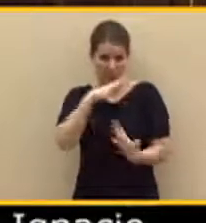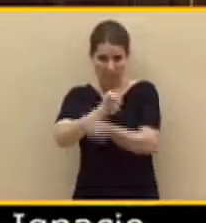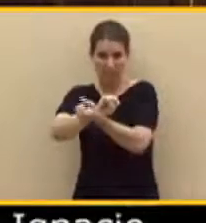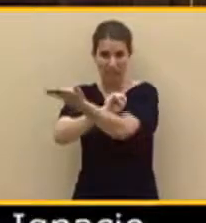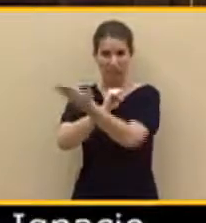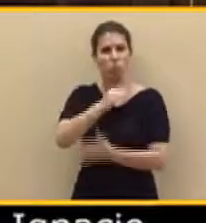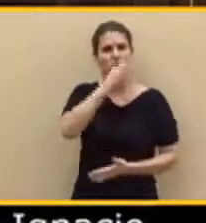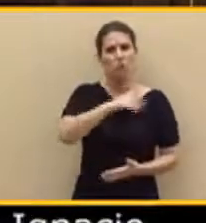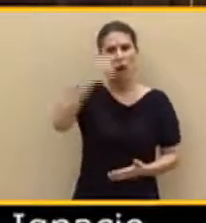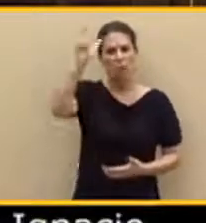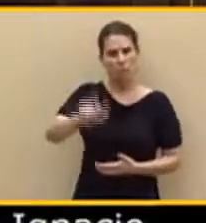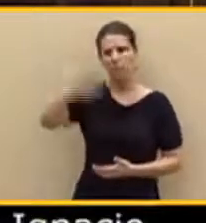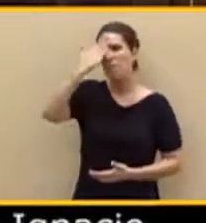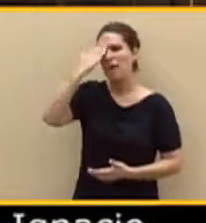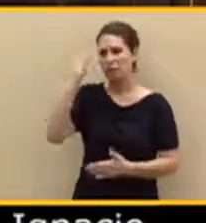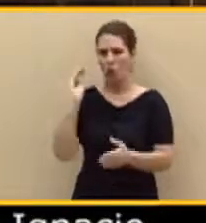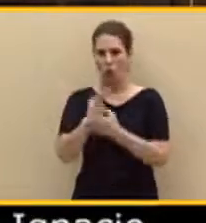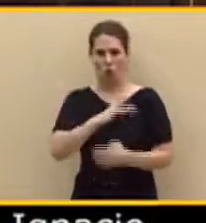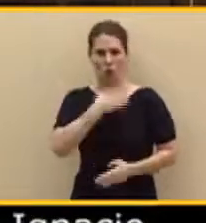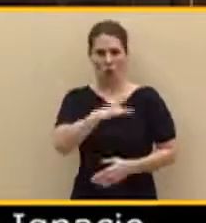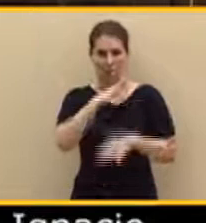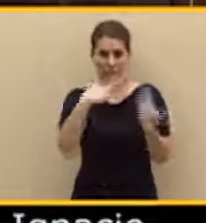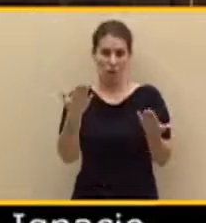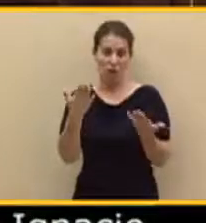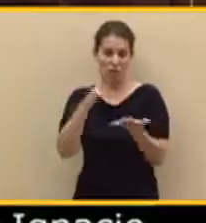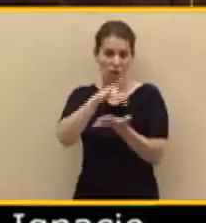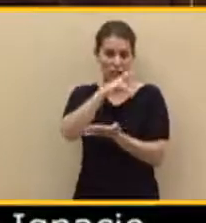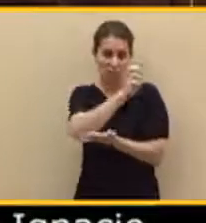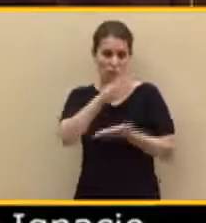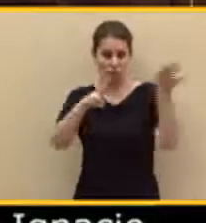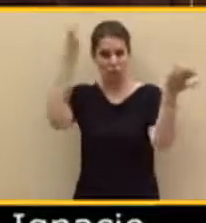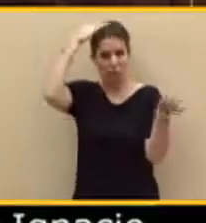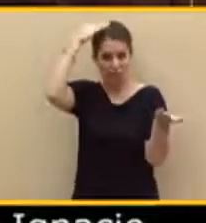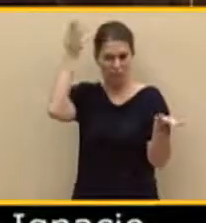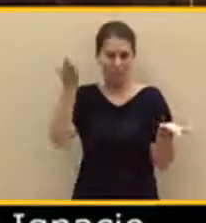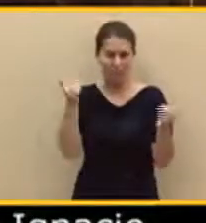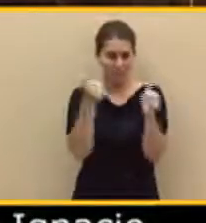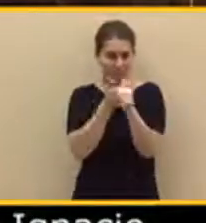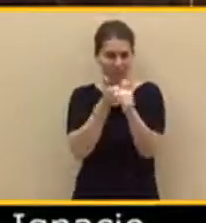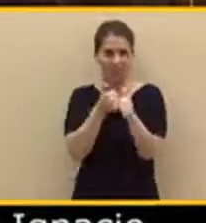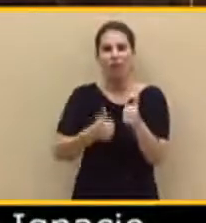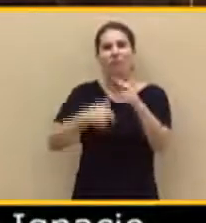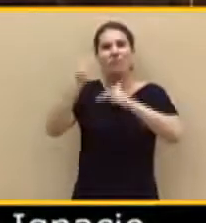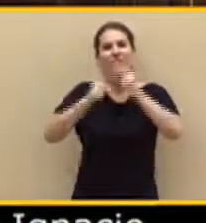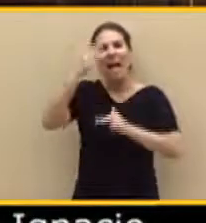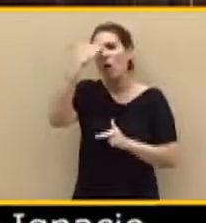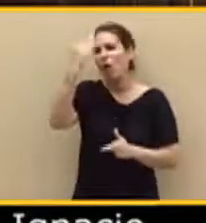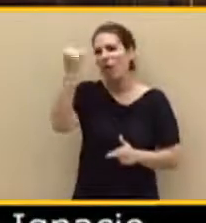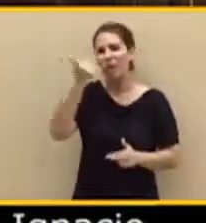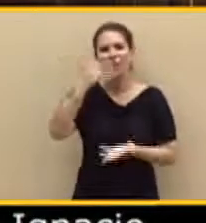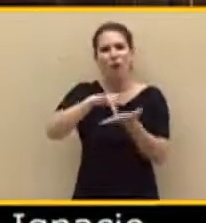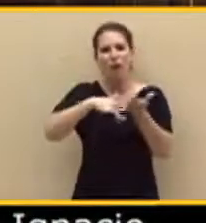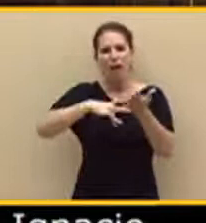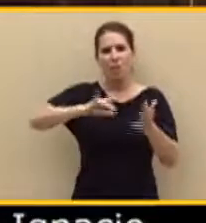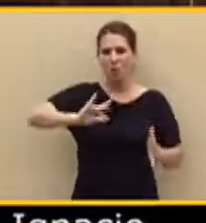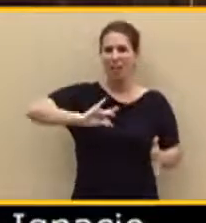de los principales donantes del actual presidente de los Estados Unidos, de Donald Trump, construir en Alcorcón esa suerte de casino del oeste,